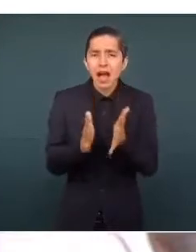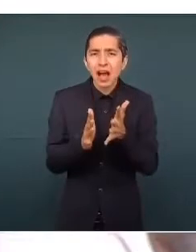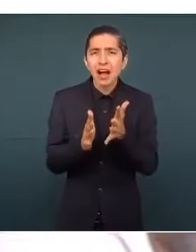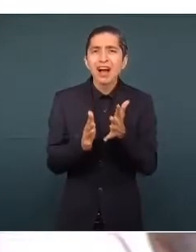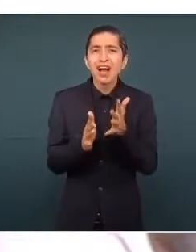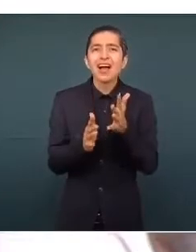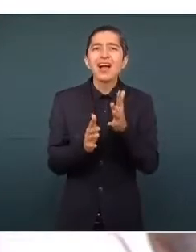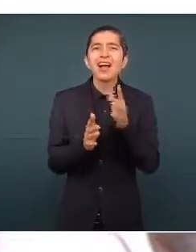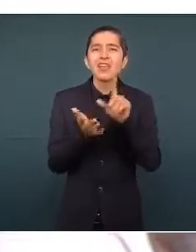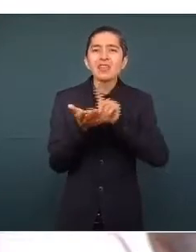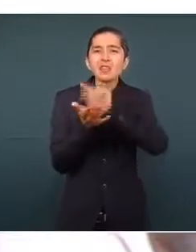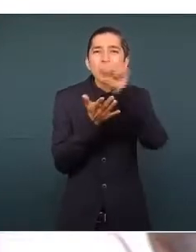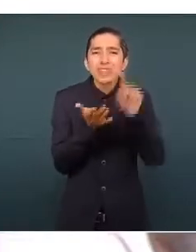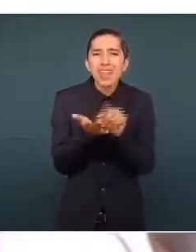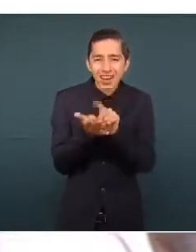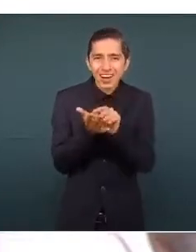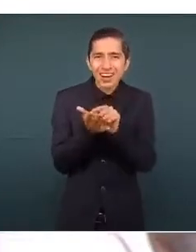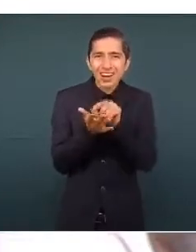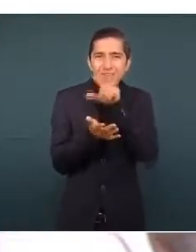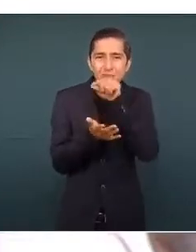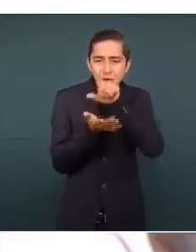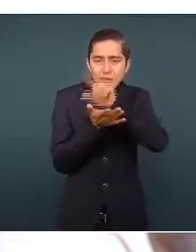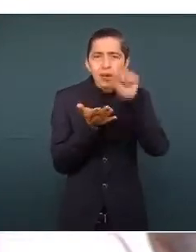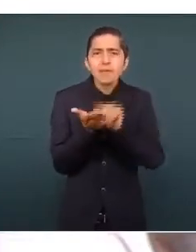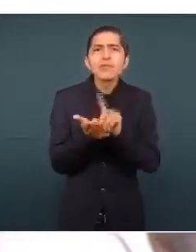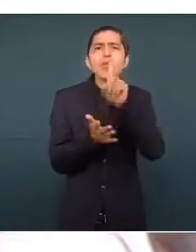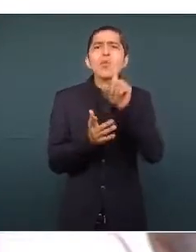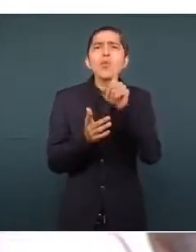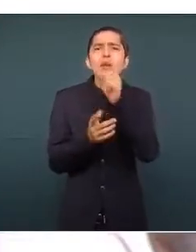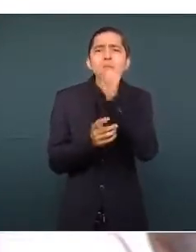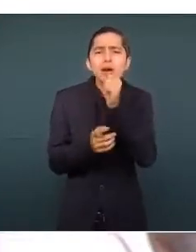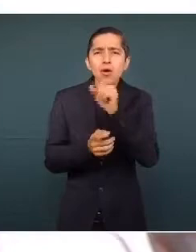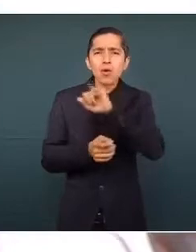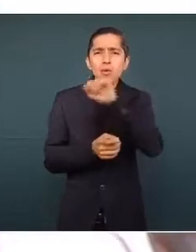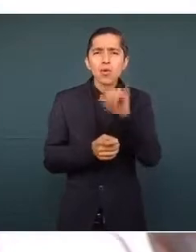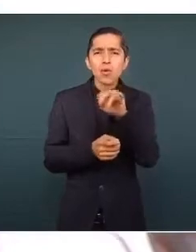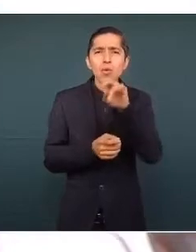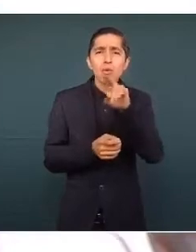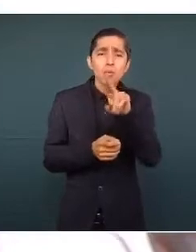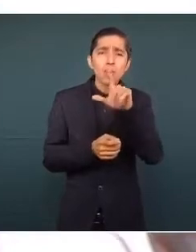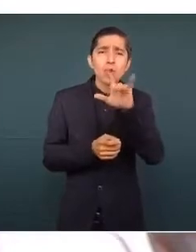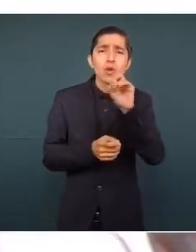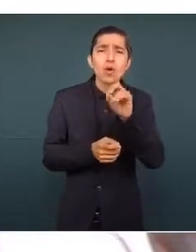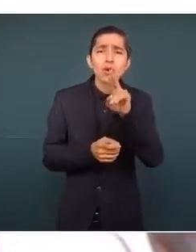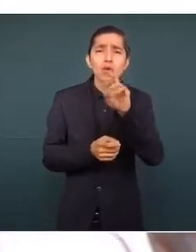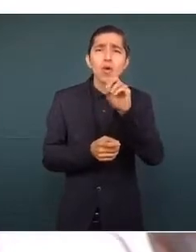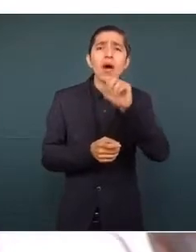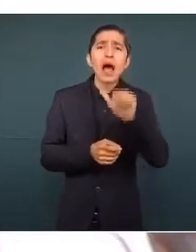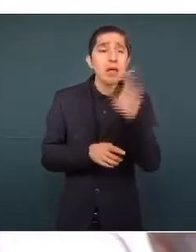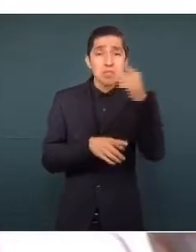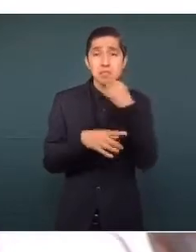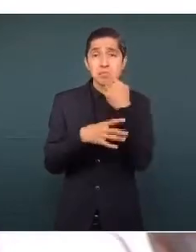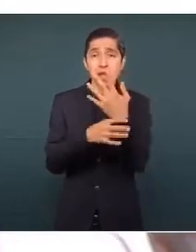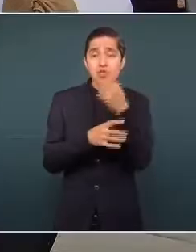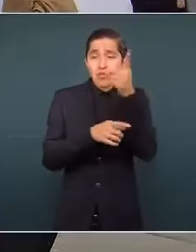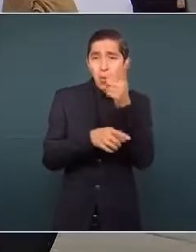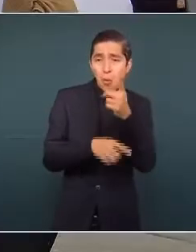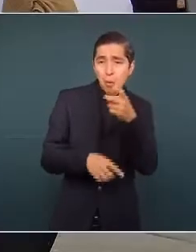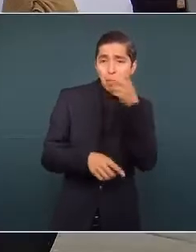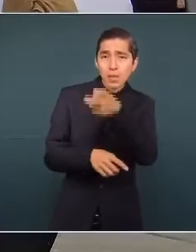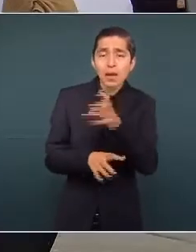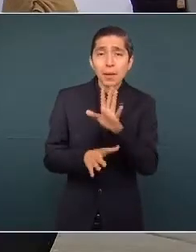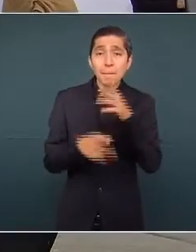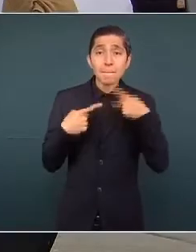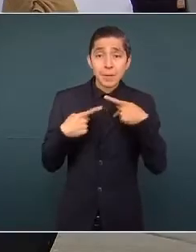vía Twitter concretamente respecto al caso de un periodista llamado Julio Roa, que lo señala a través de una investigación que